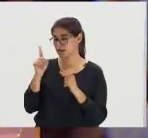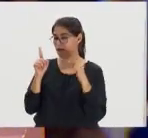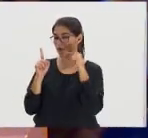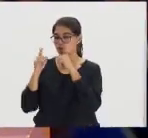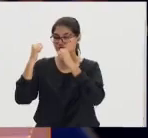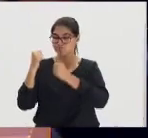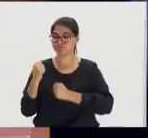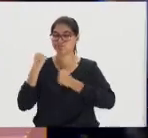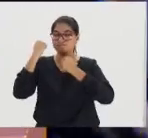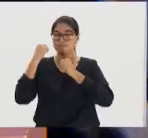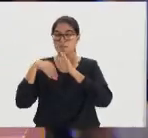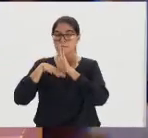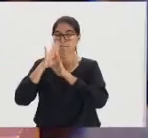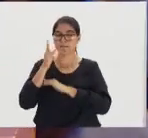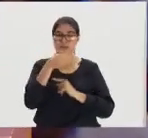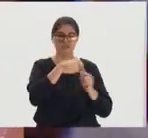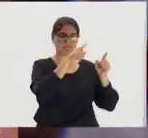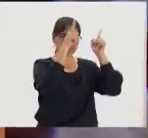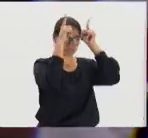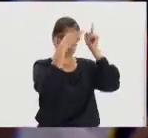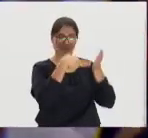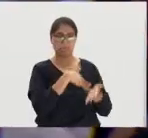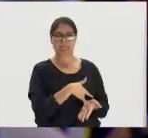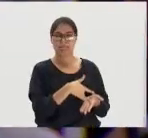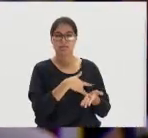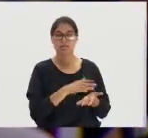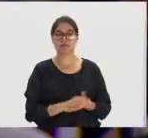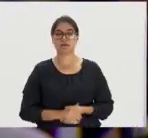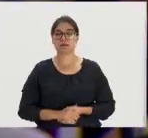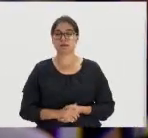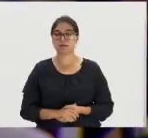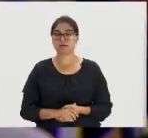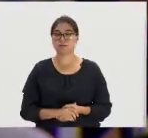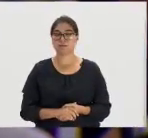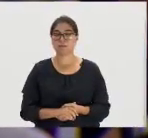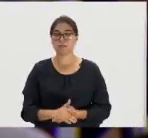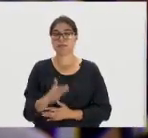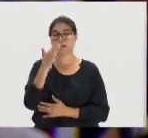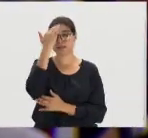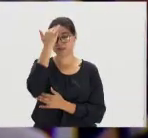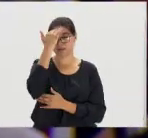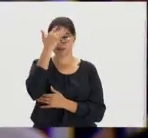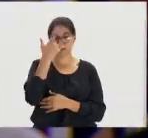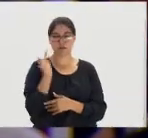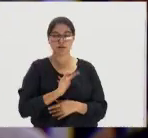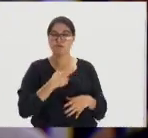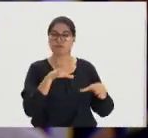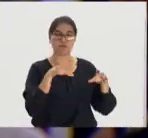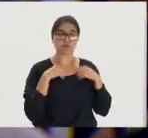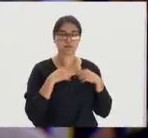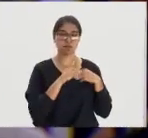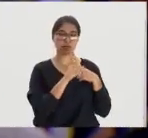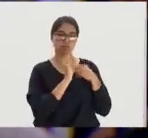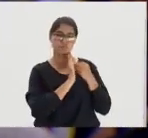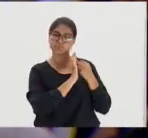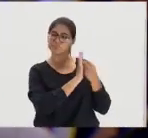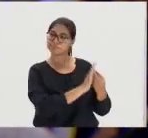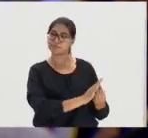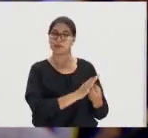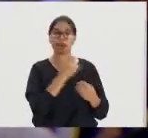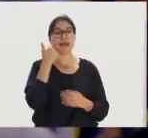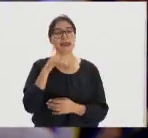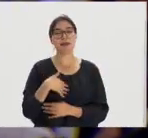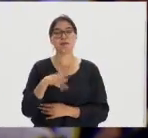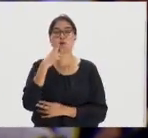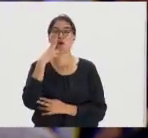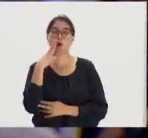mundo. Amigo, no se deje vencer por la tentación. Simplemente cierre la puerta. Tengo problemas con el dulce. No compre